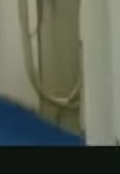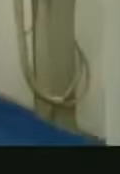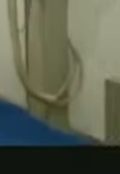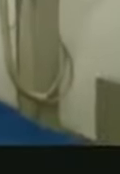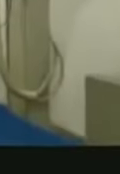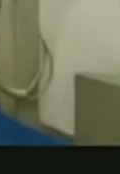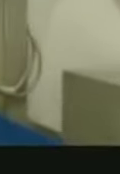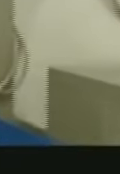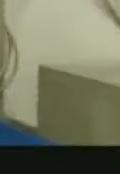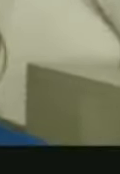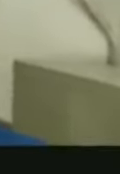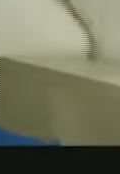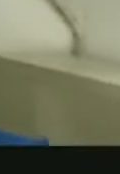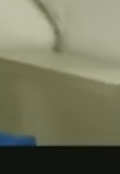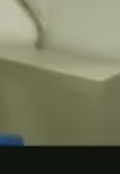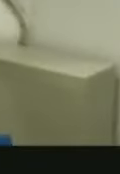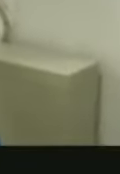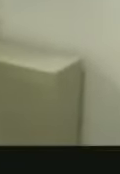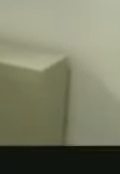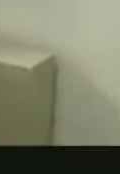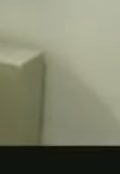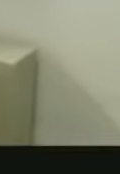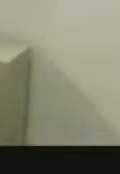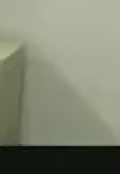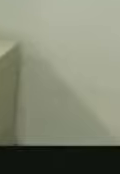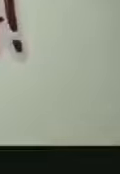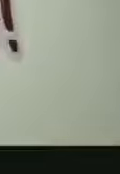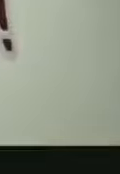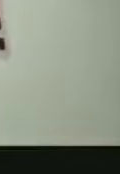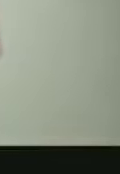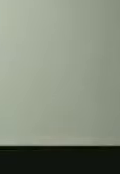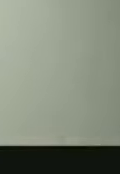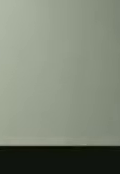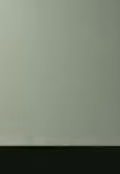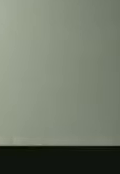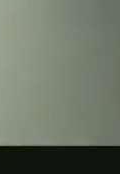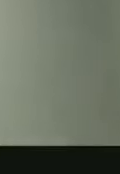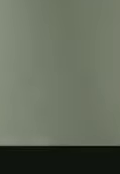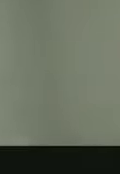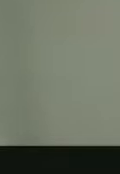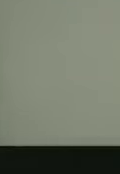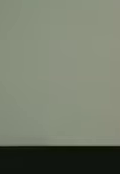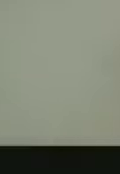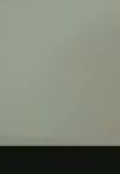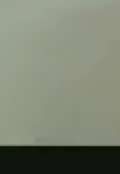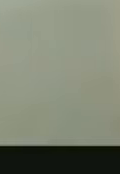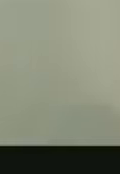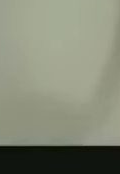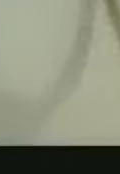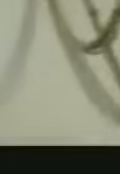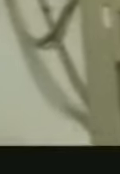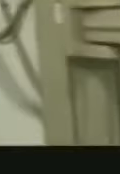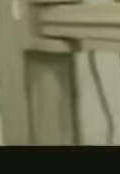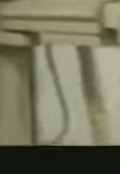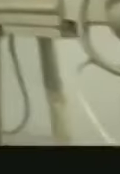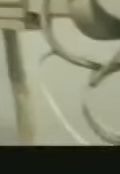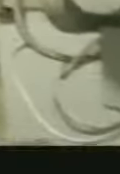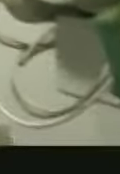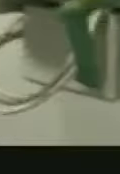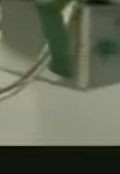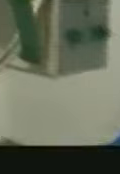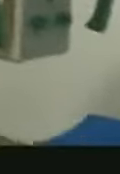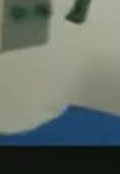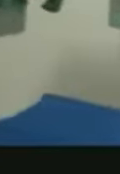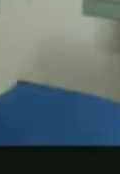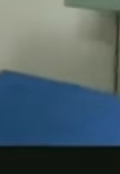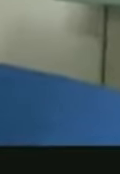como bandera de esta Revolución humanista hemos visto este recorrido que ha tenido el jefe de estado venezolano Nicolás Maduro por los